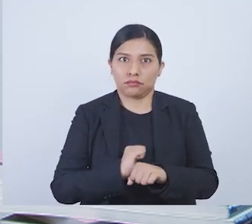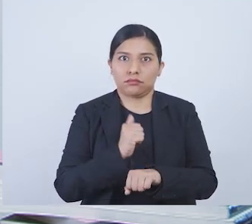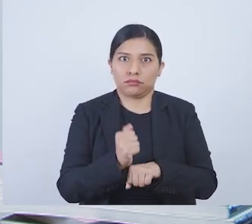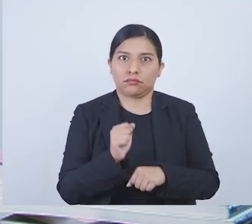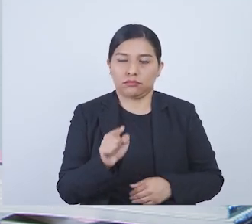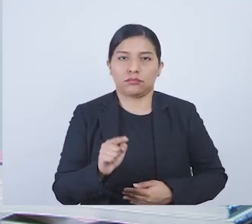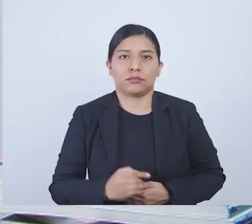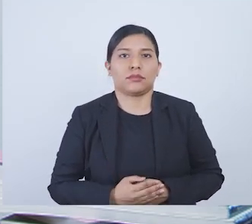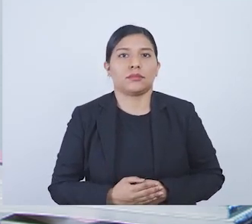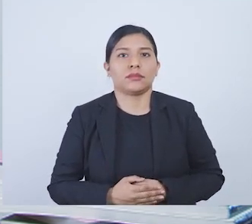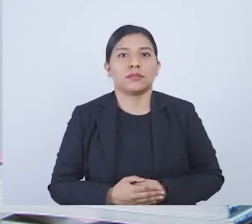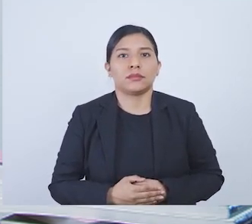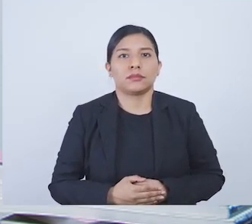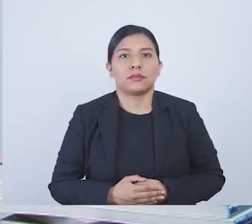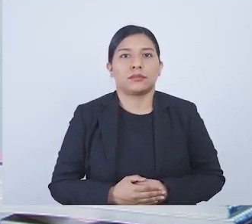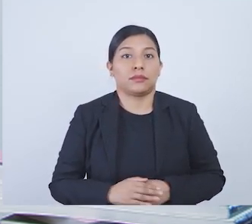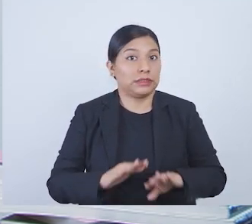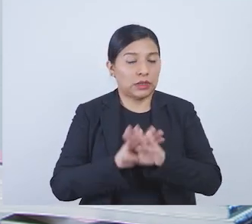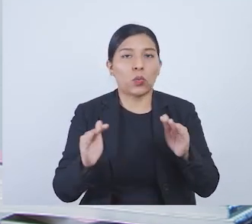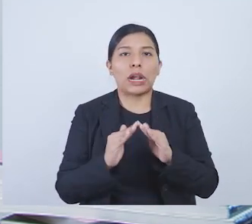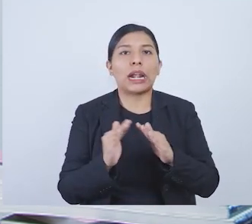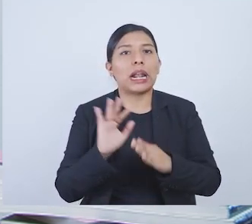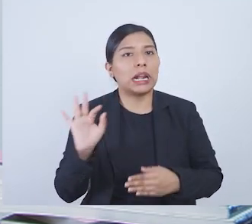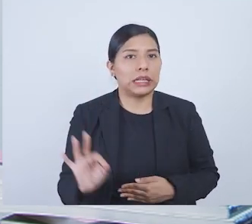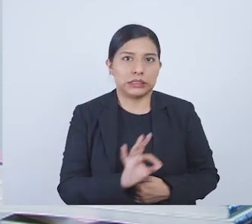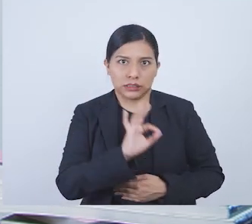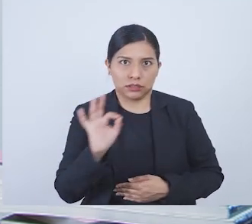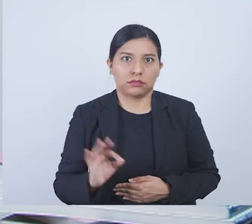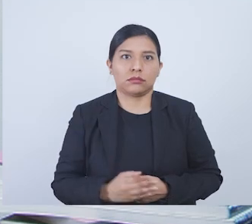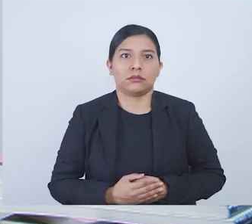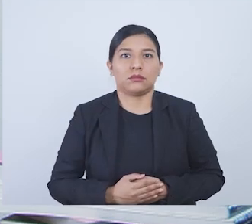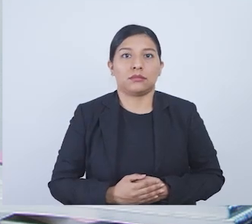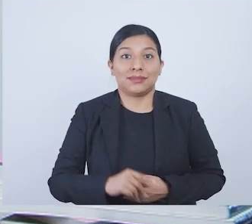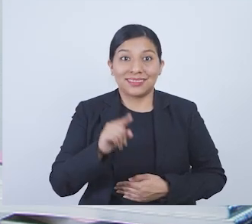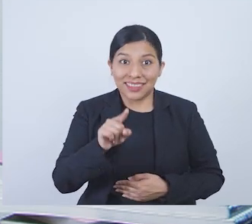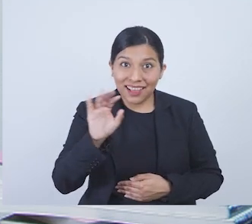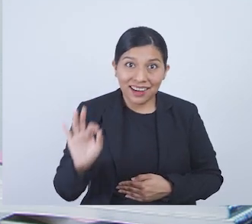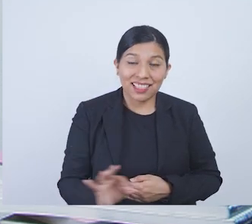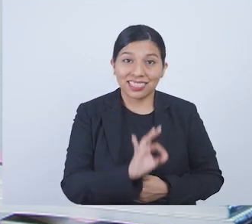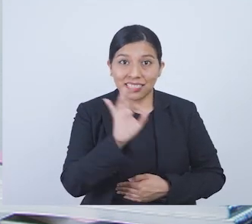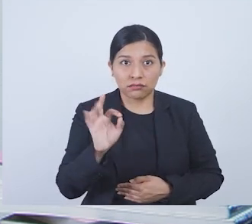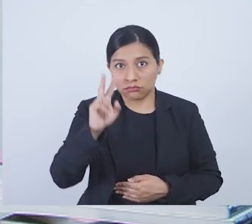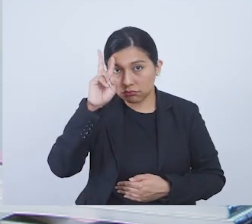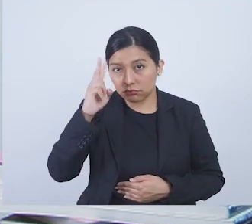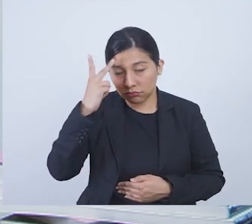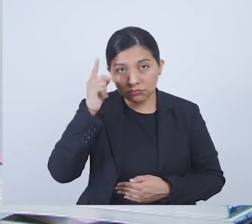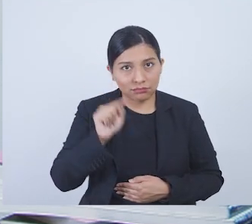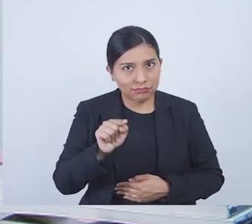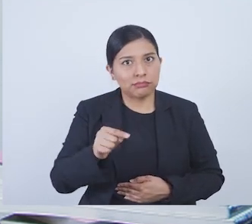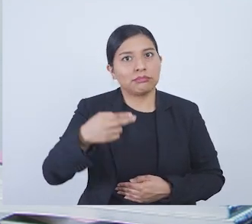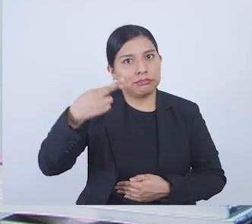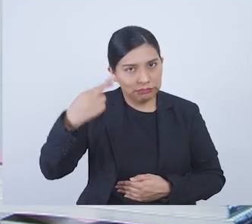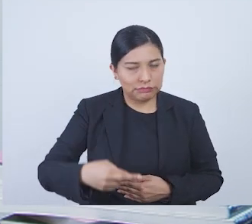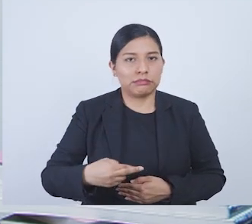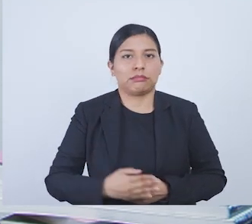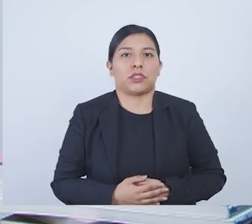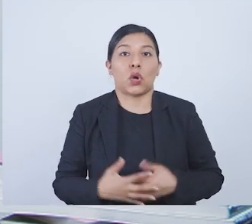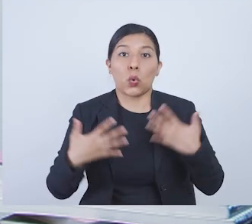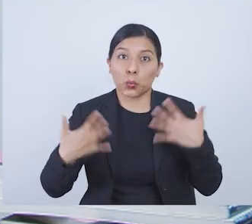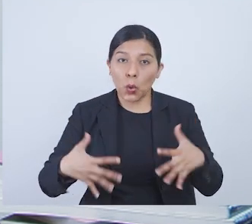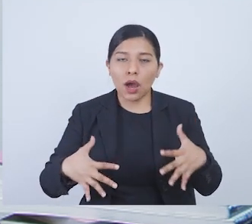estímulo. Luego la calidad. Aquí dentro de la calidad hablamos de que realmente el juego,